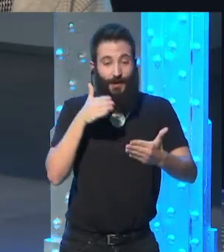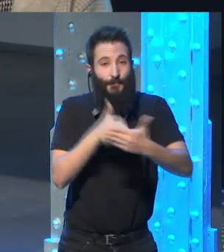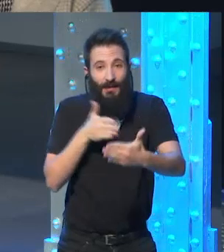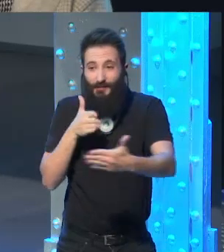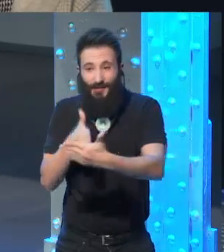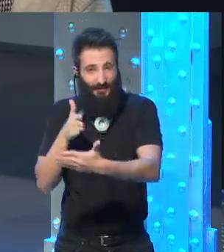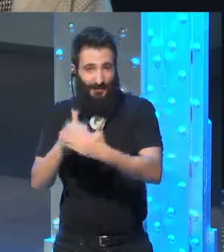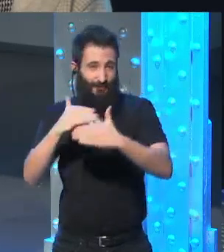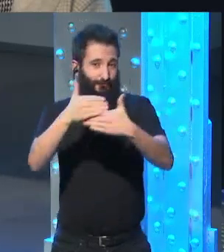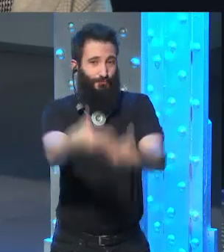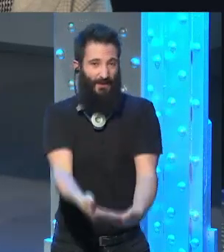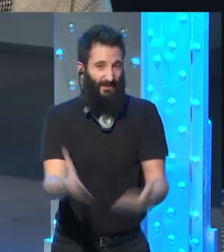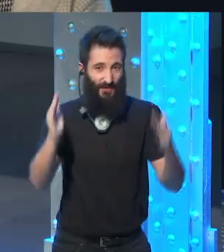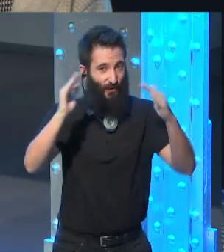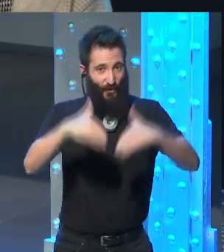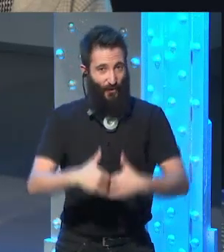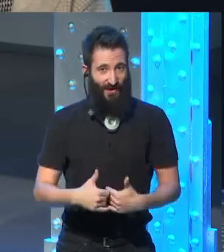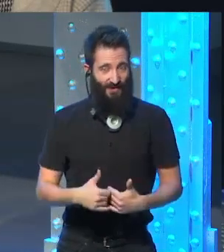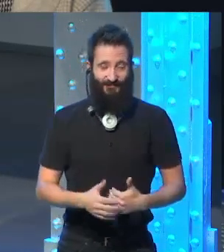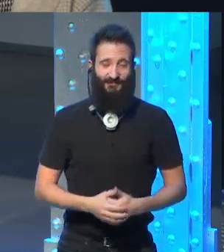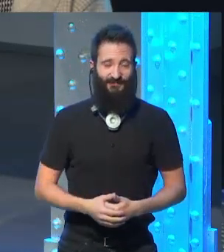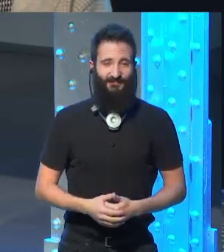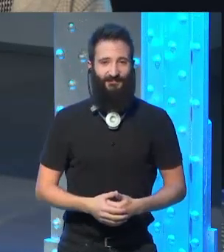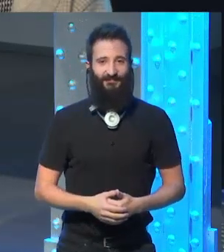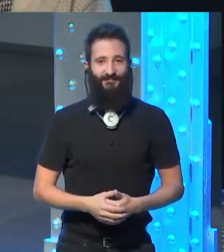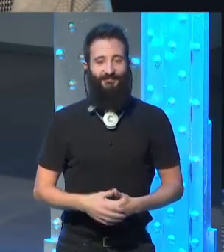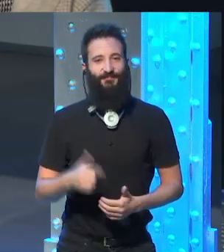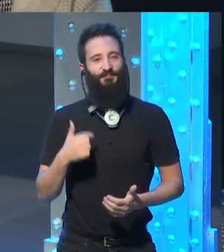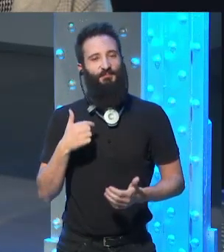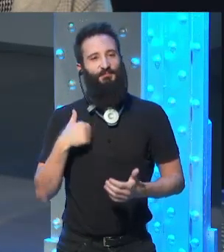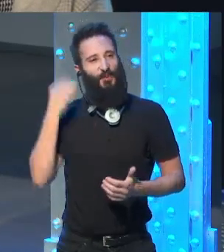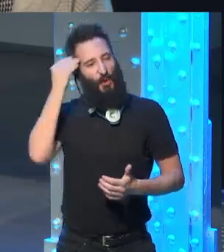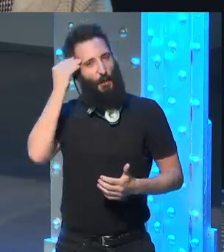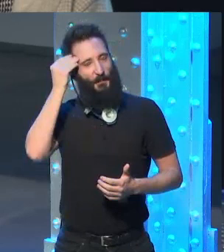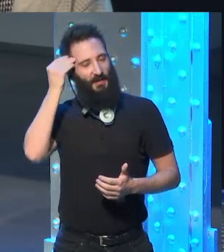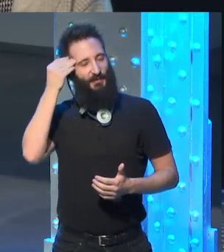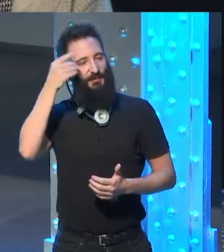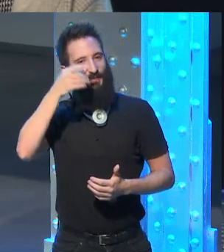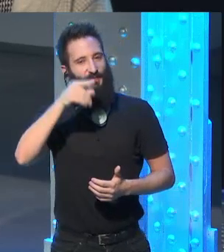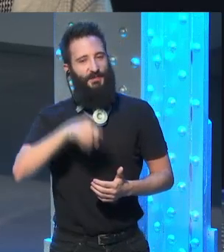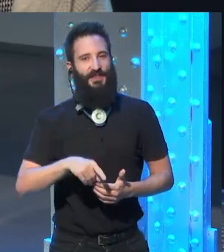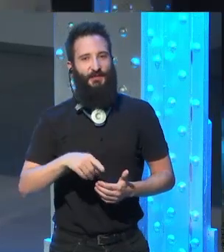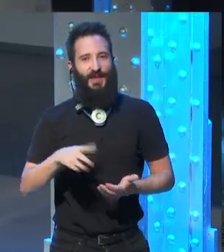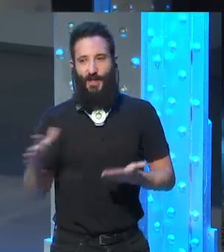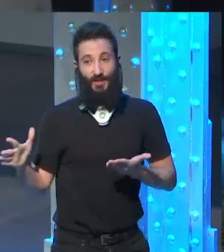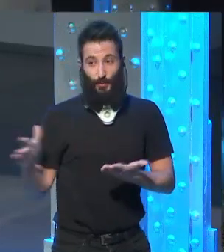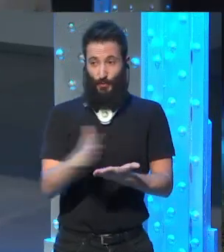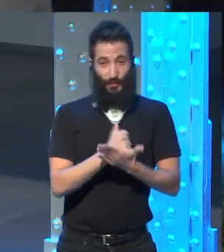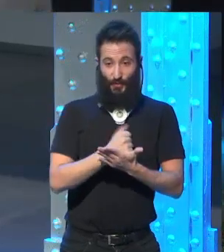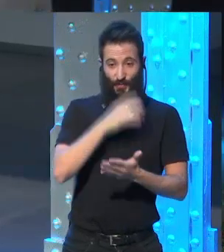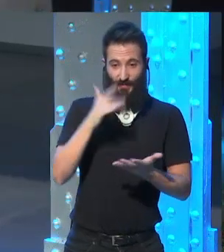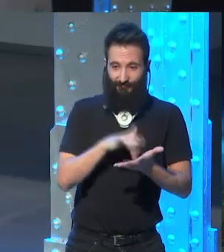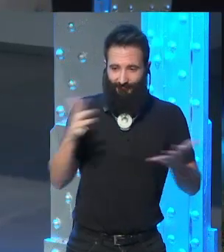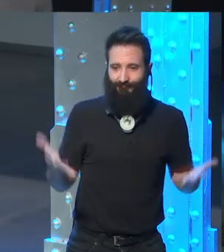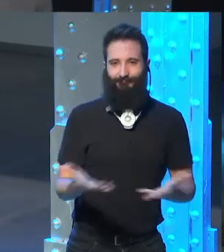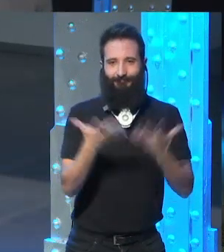ahí, no creo que sean tan altas. O sea, yo creo, concluye un poco, que todos os animasteis a ir